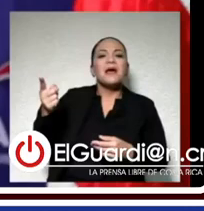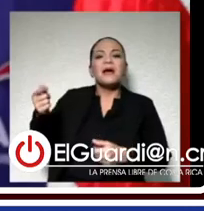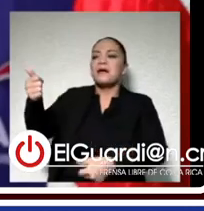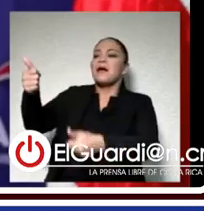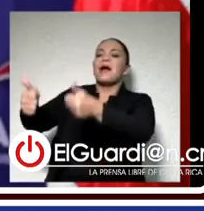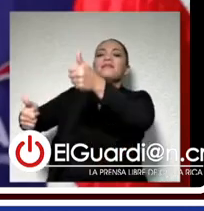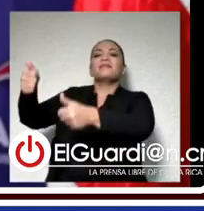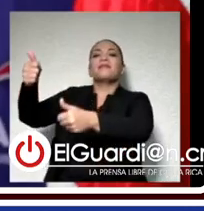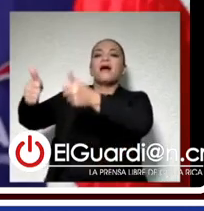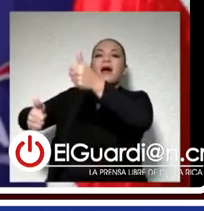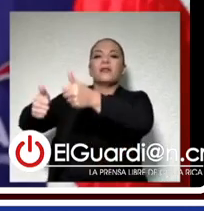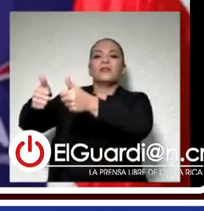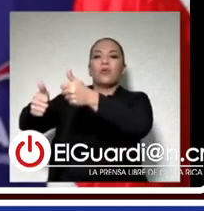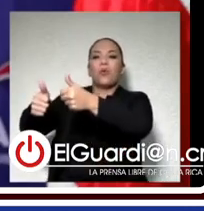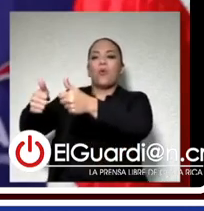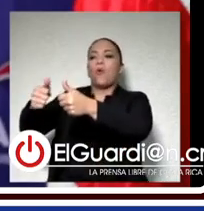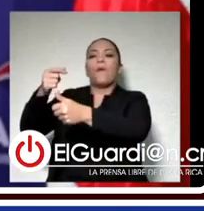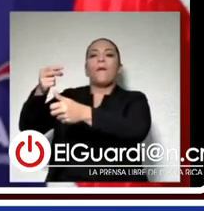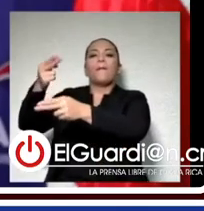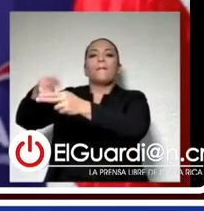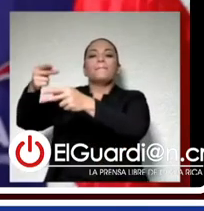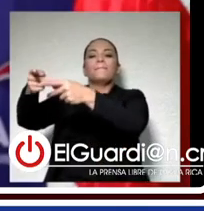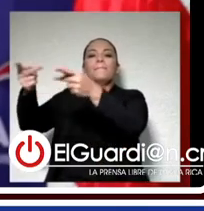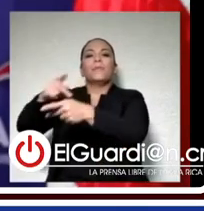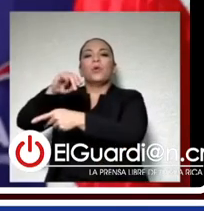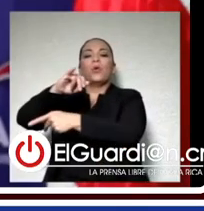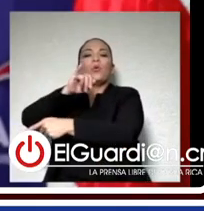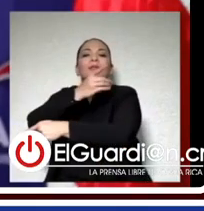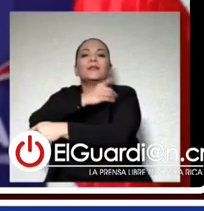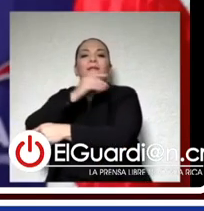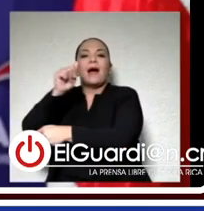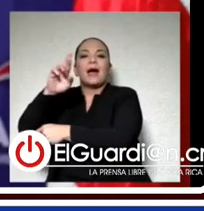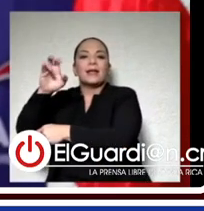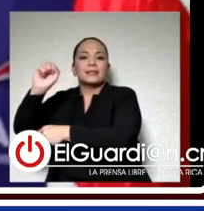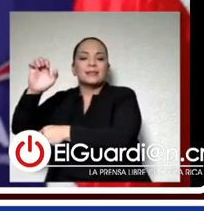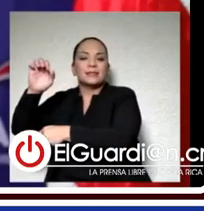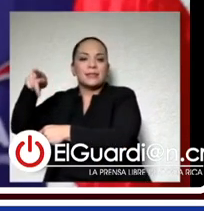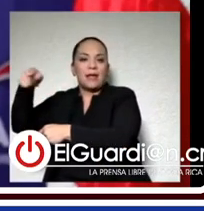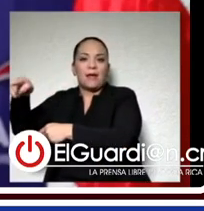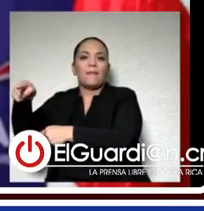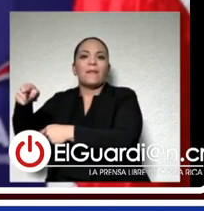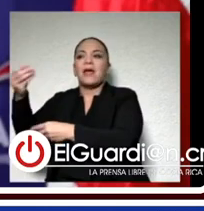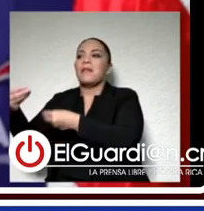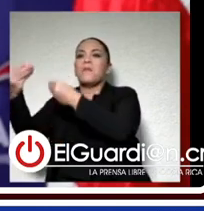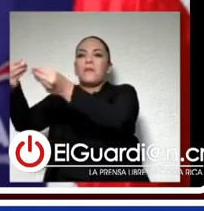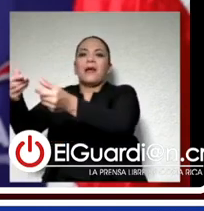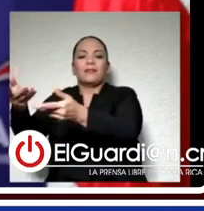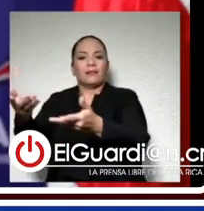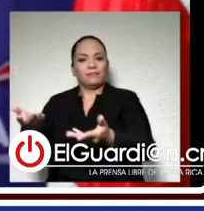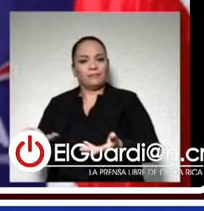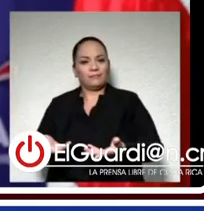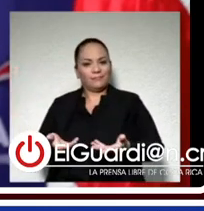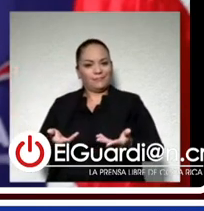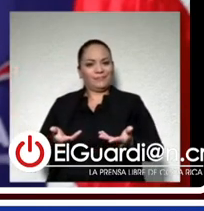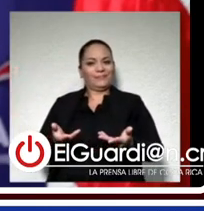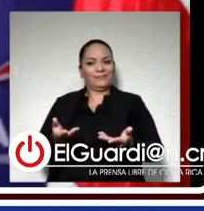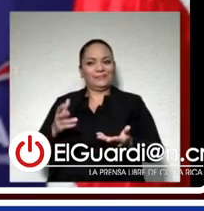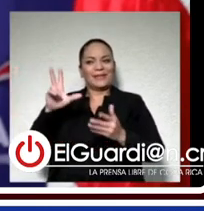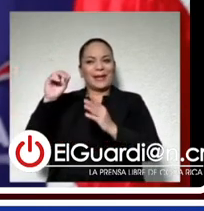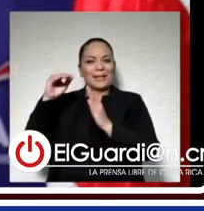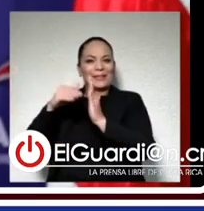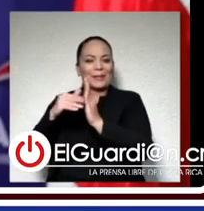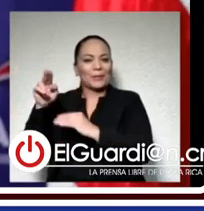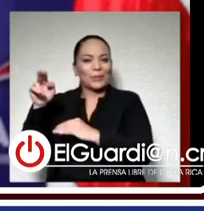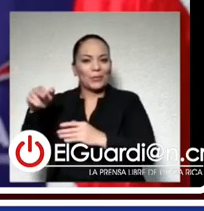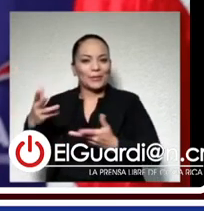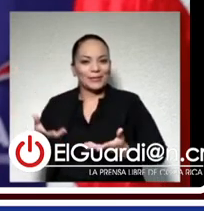dio plata. Don Carlos Mora, le dieron 30,000 pesos. Si usted hiciera su trabajo,